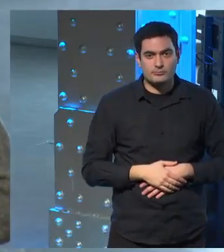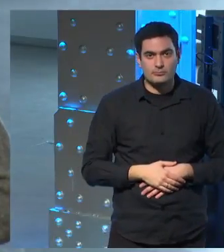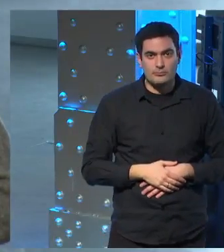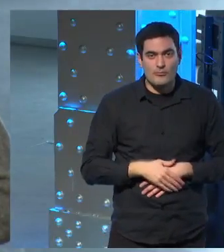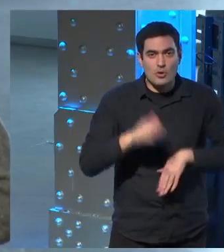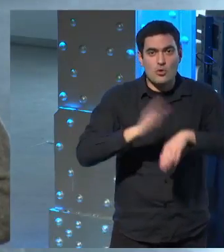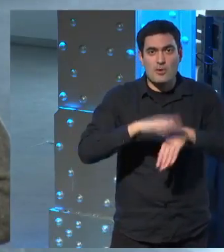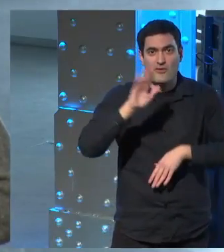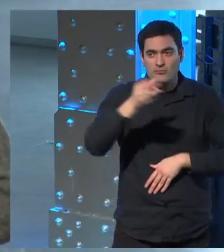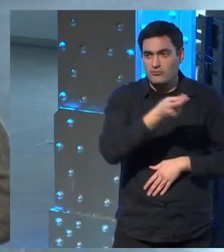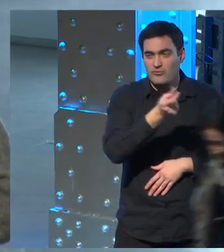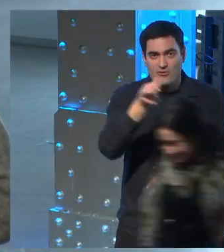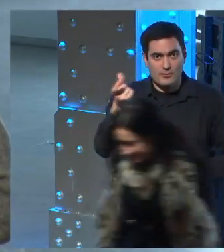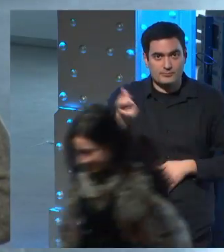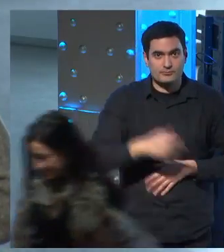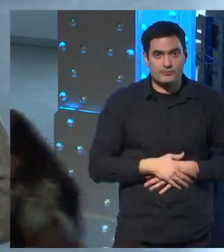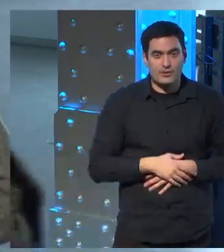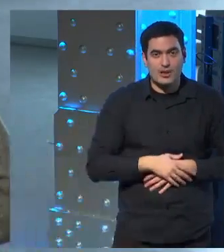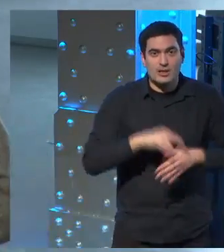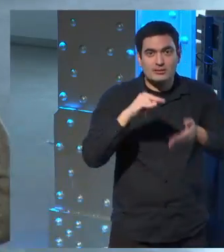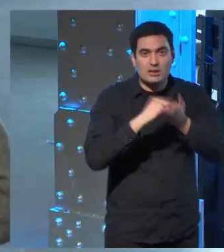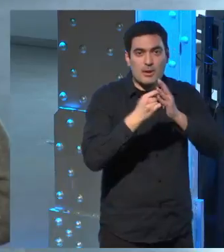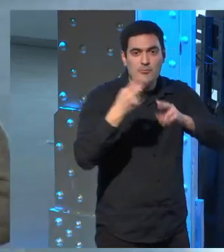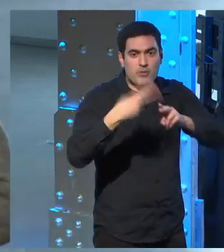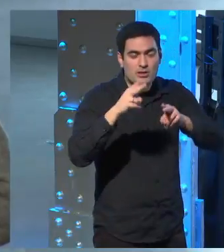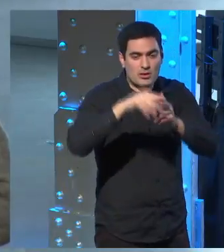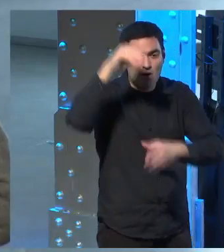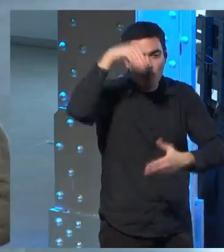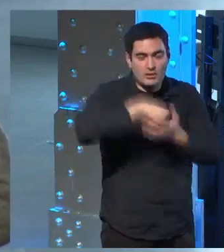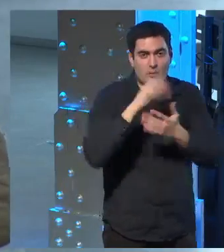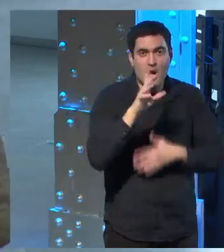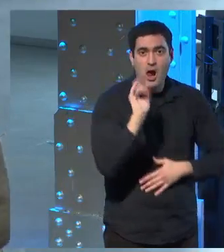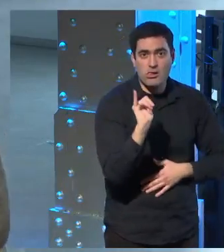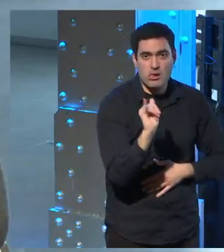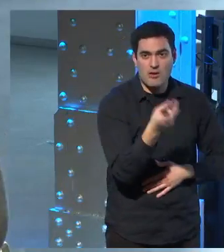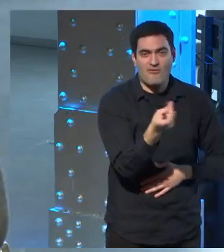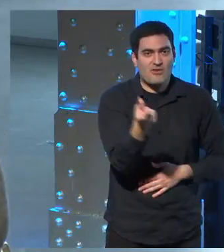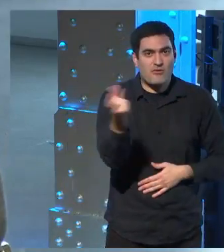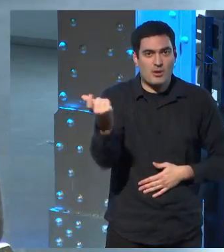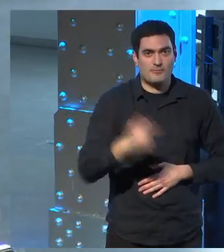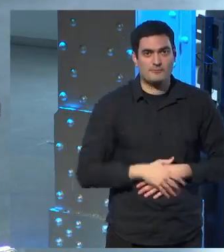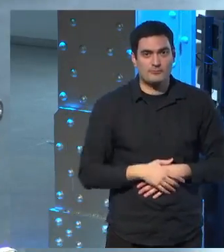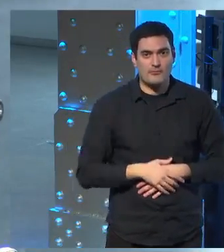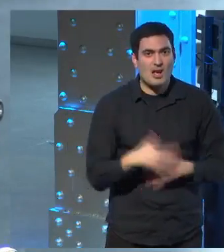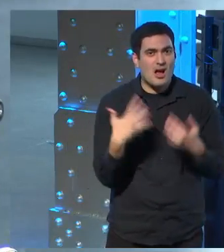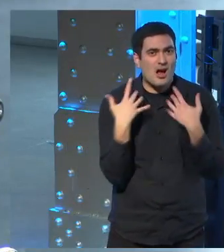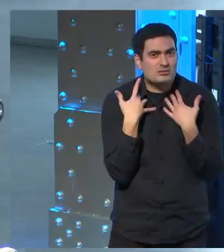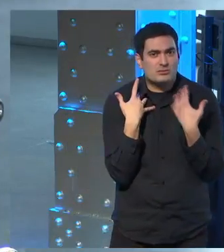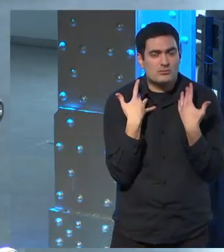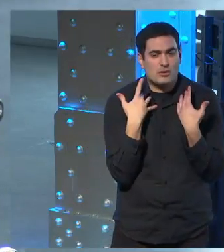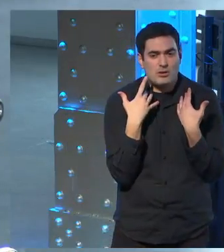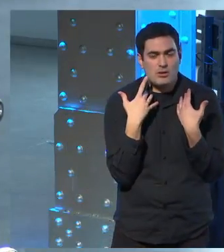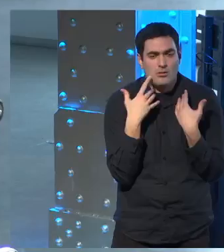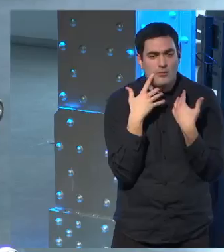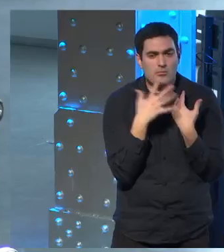fascismo, se fue por asco del sistema político que había en su país, ¿no? Se fue por asco de de